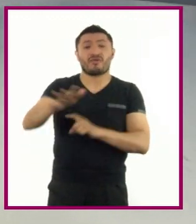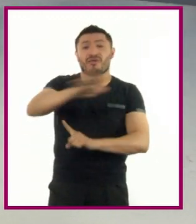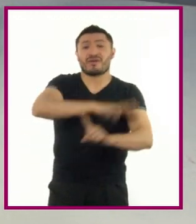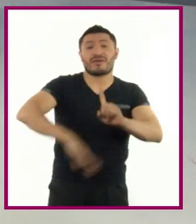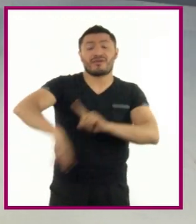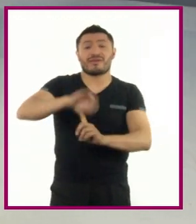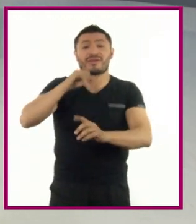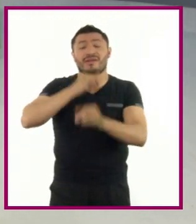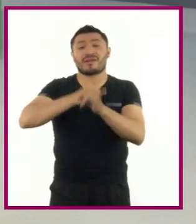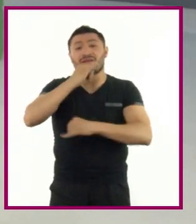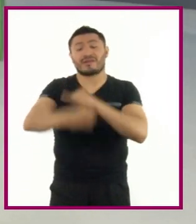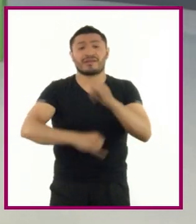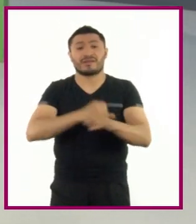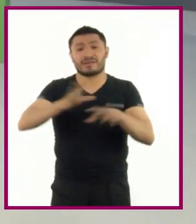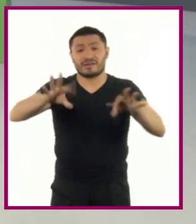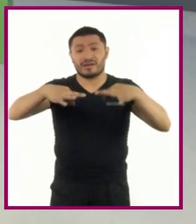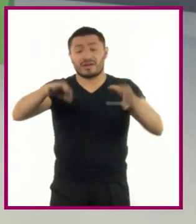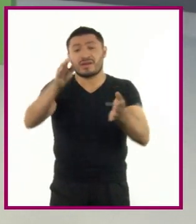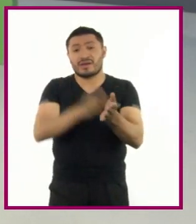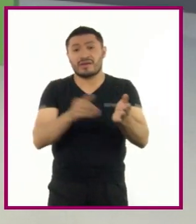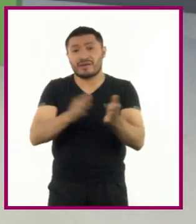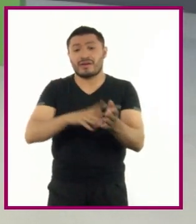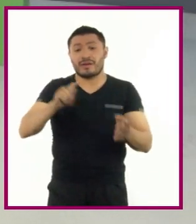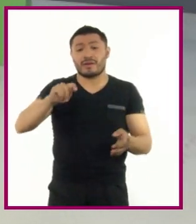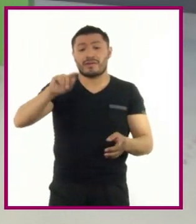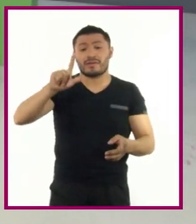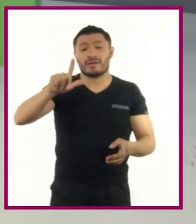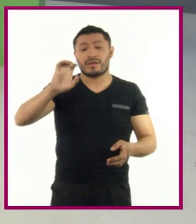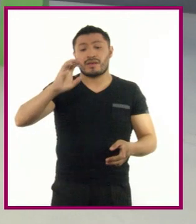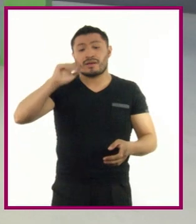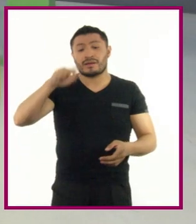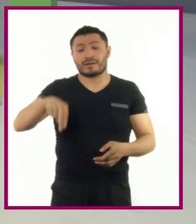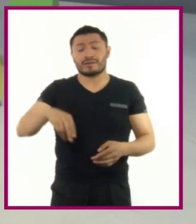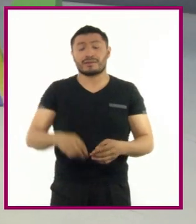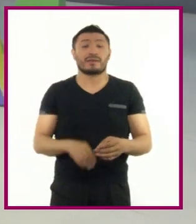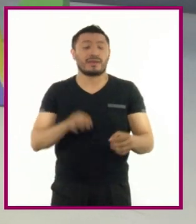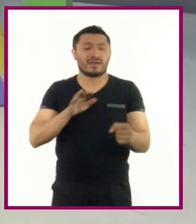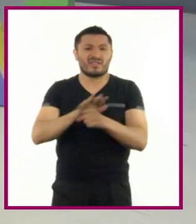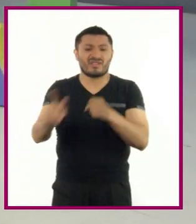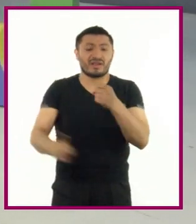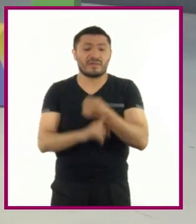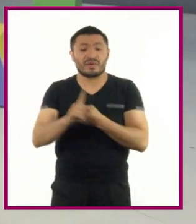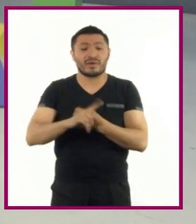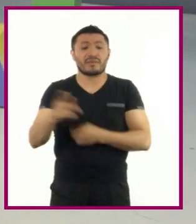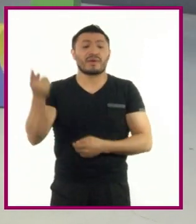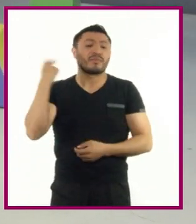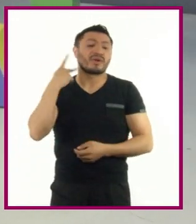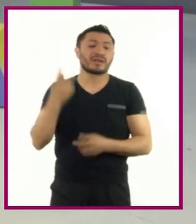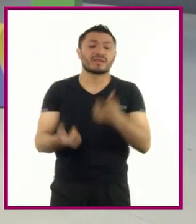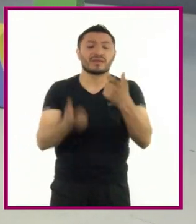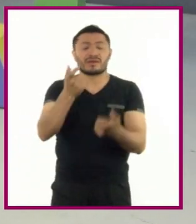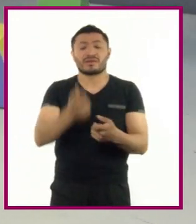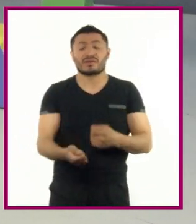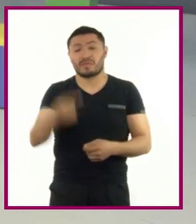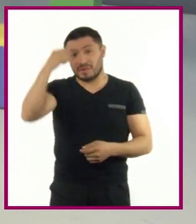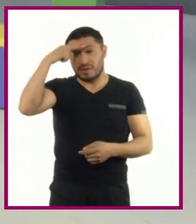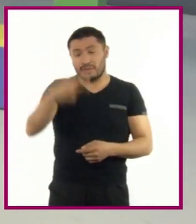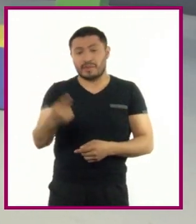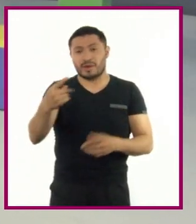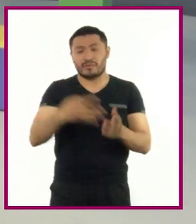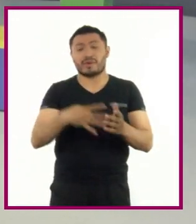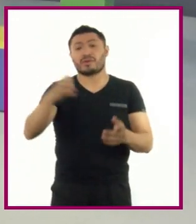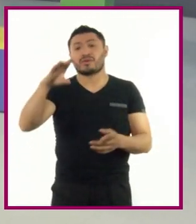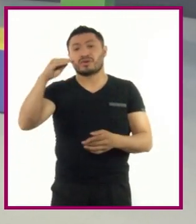firma el Telecán? ¿Qué situación política y económica atravesaba México en 1994? Antes de